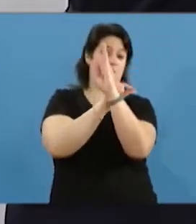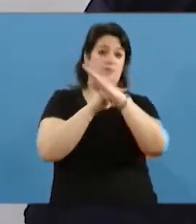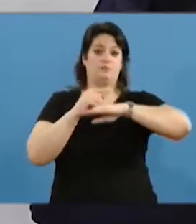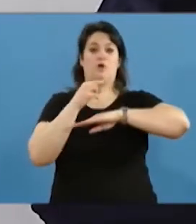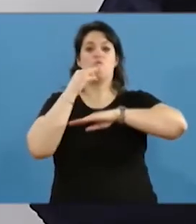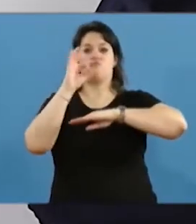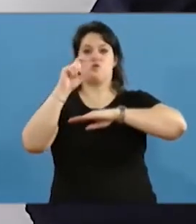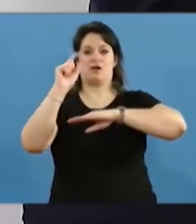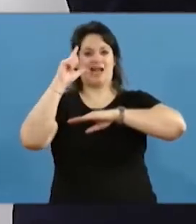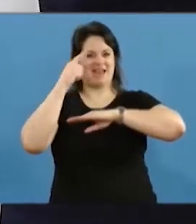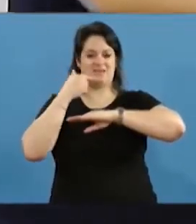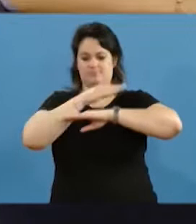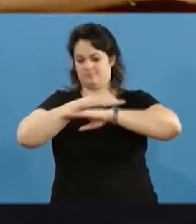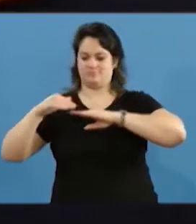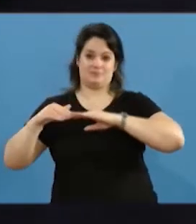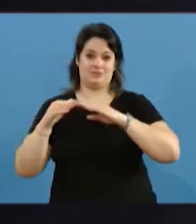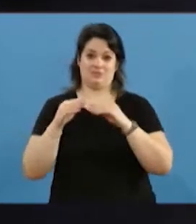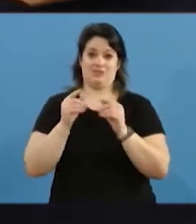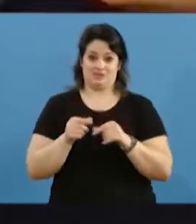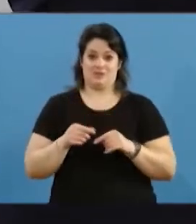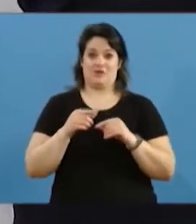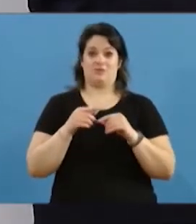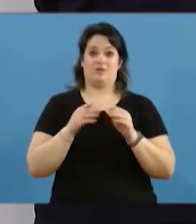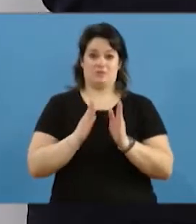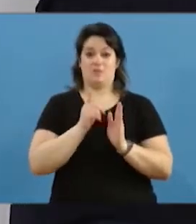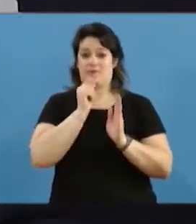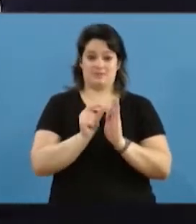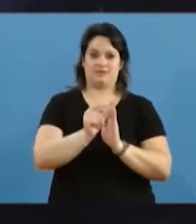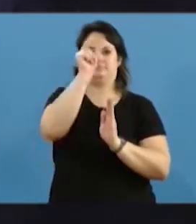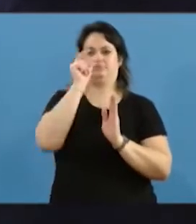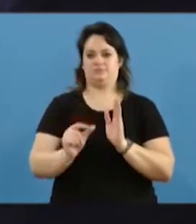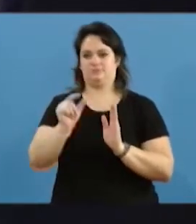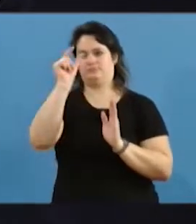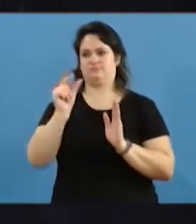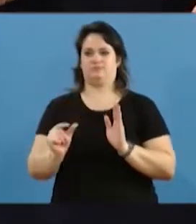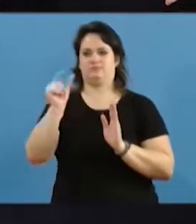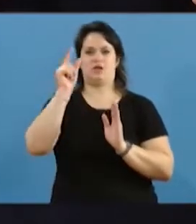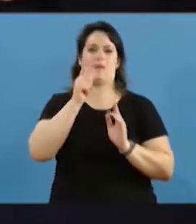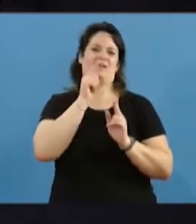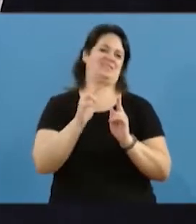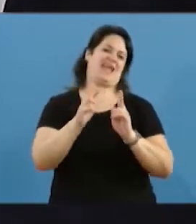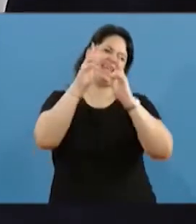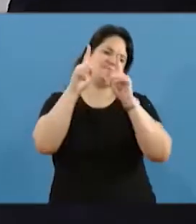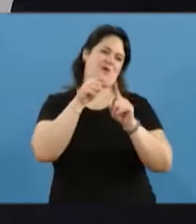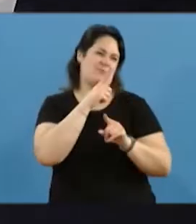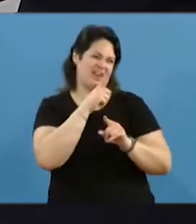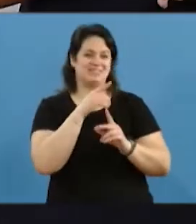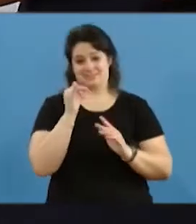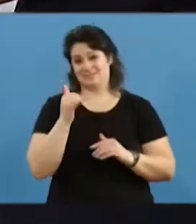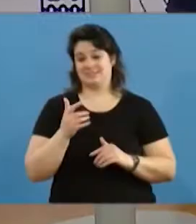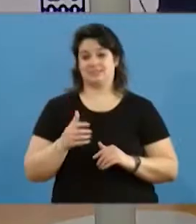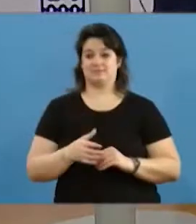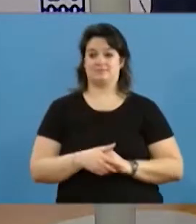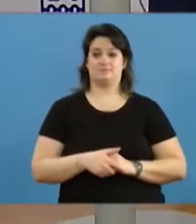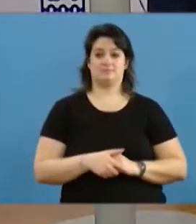las vocales acá. Ajá. ¿Sí? Bien. Entonces hubiéramos hecho como torres que le correspondían a cada edificios, así se ven. Exactamente. Uh-huh. ¿Qué